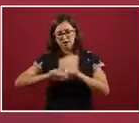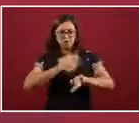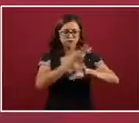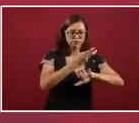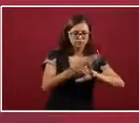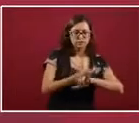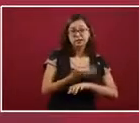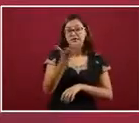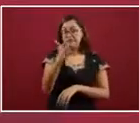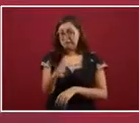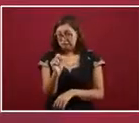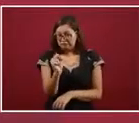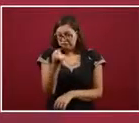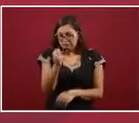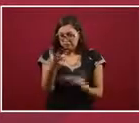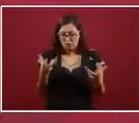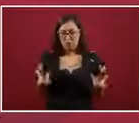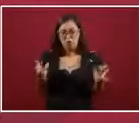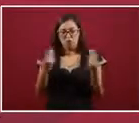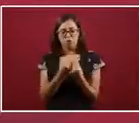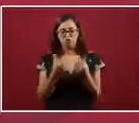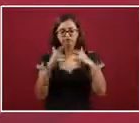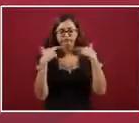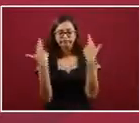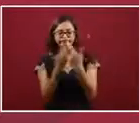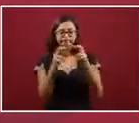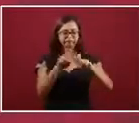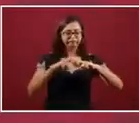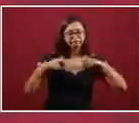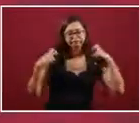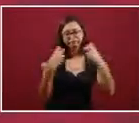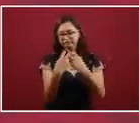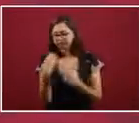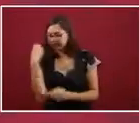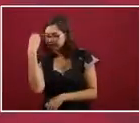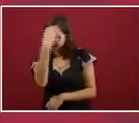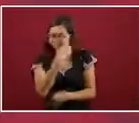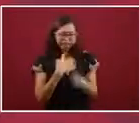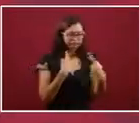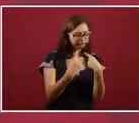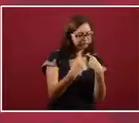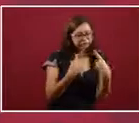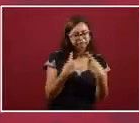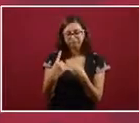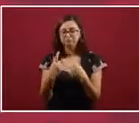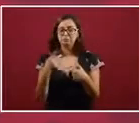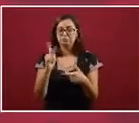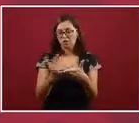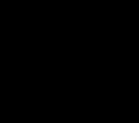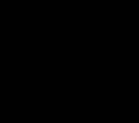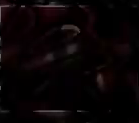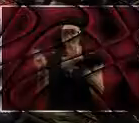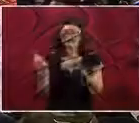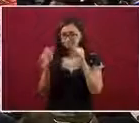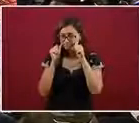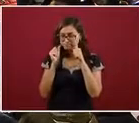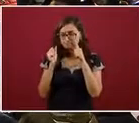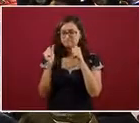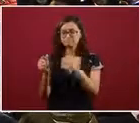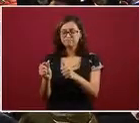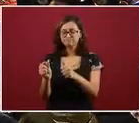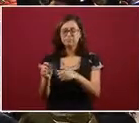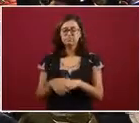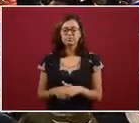10 de septiembre. Pero antes nosotros vamos a informarles aquí a ustedes.